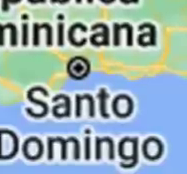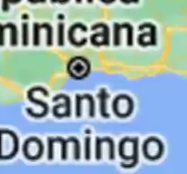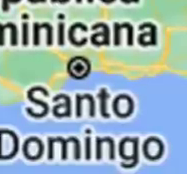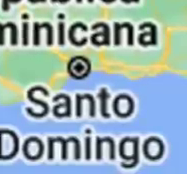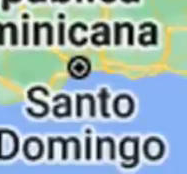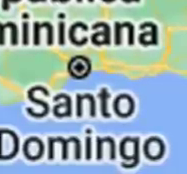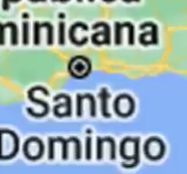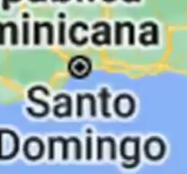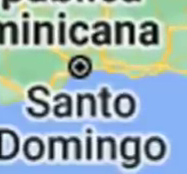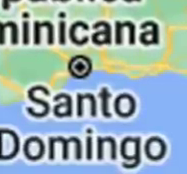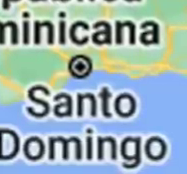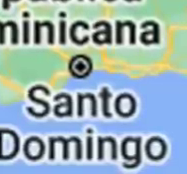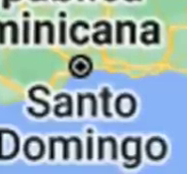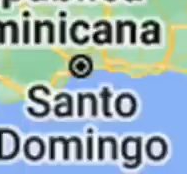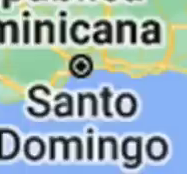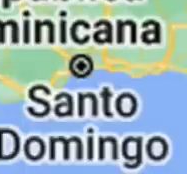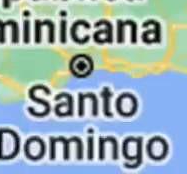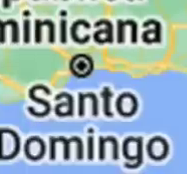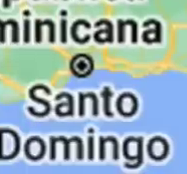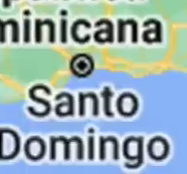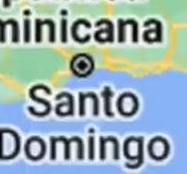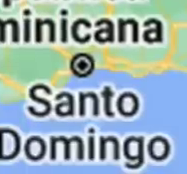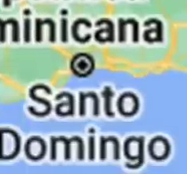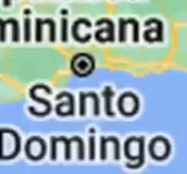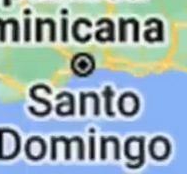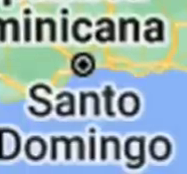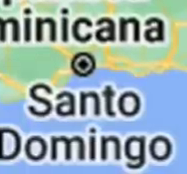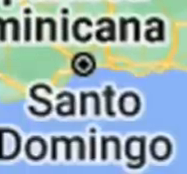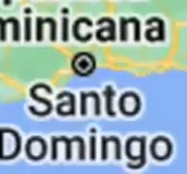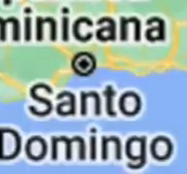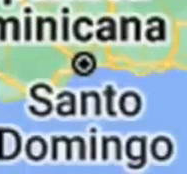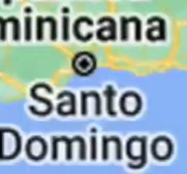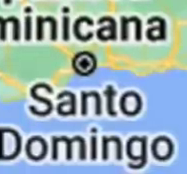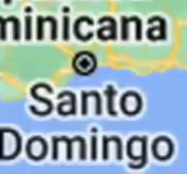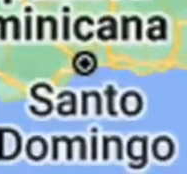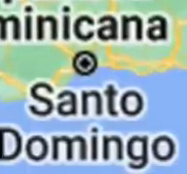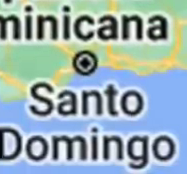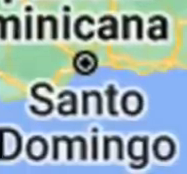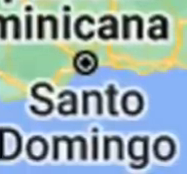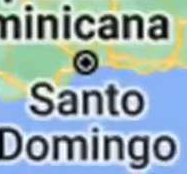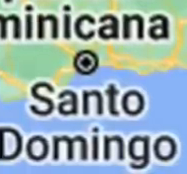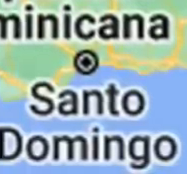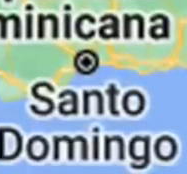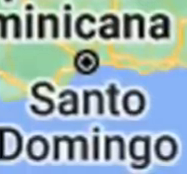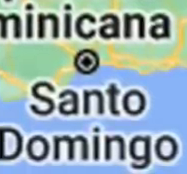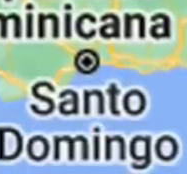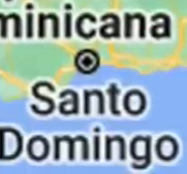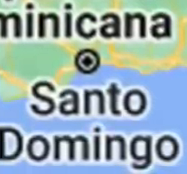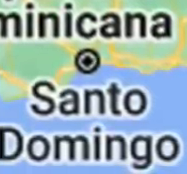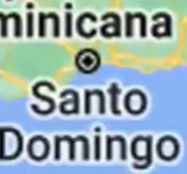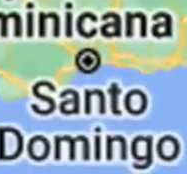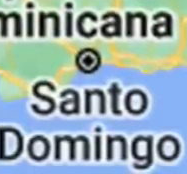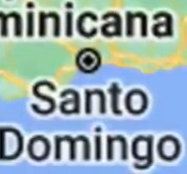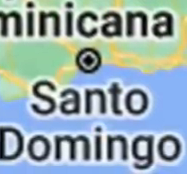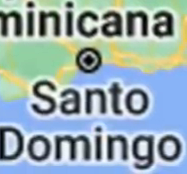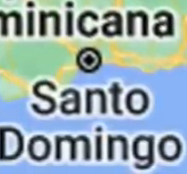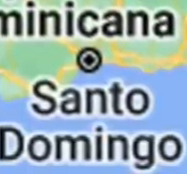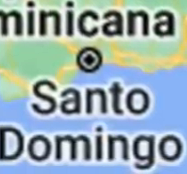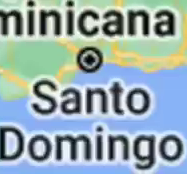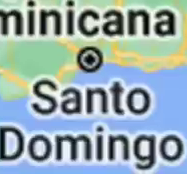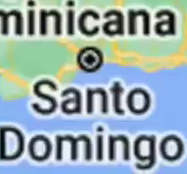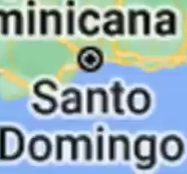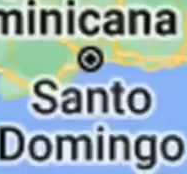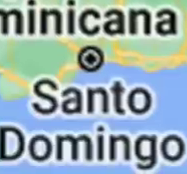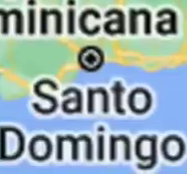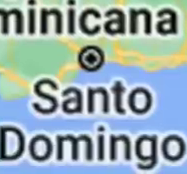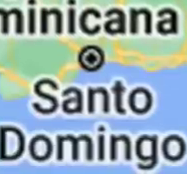un temblor de tierra de magnitud 5.4 al norte de Puerto Príncipe, en Haití. Según datos, el sismo se produjo alrededor de